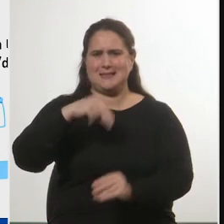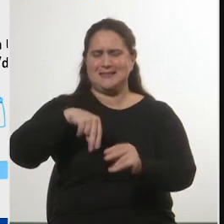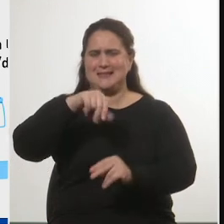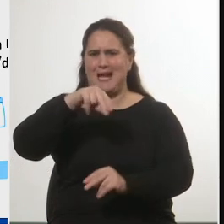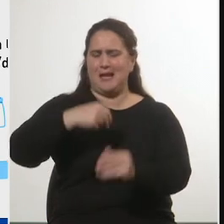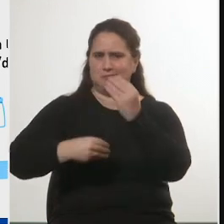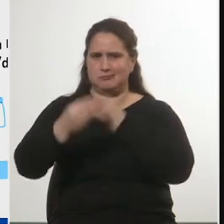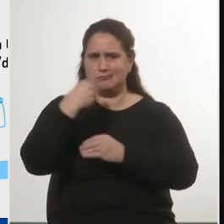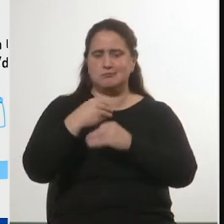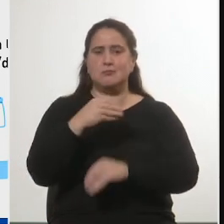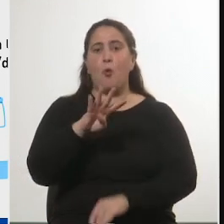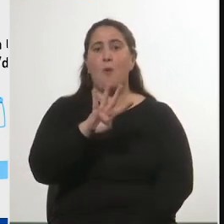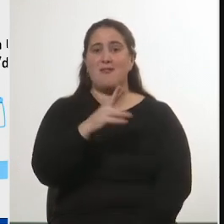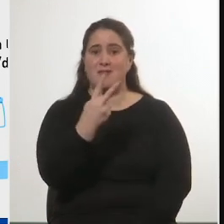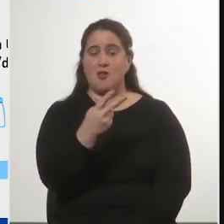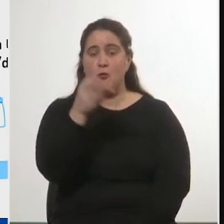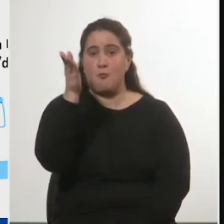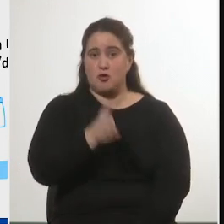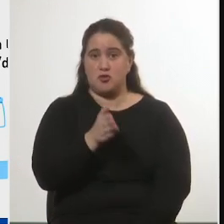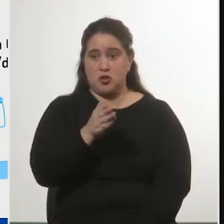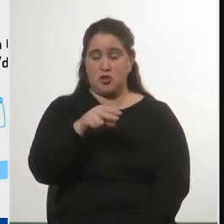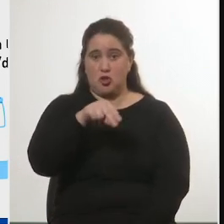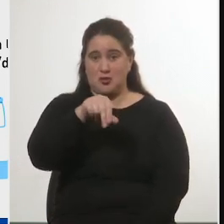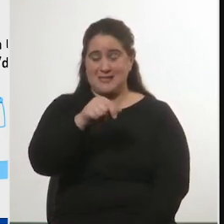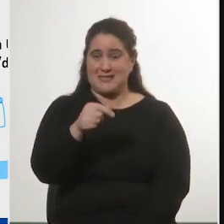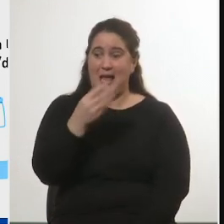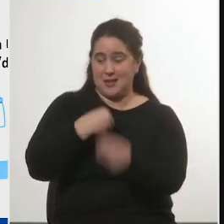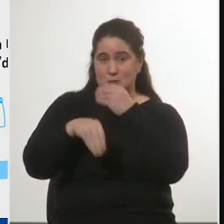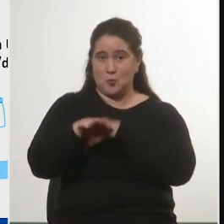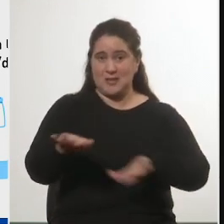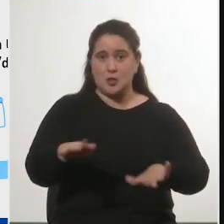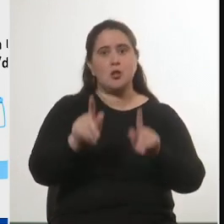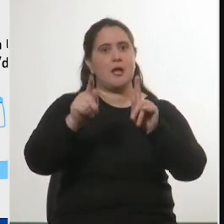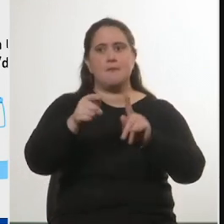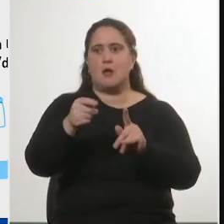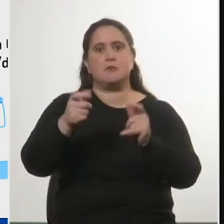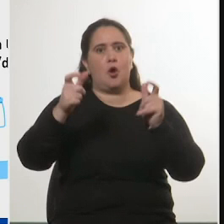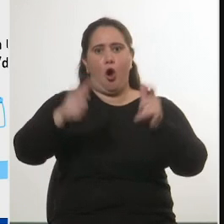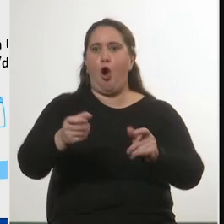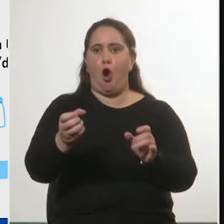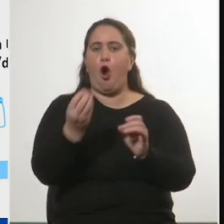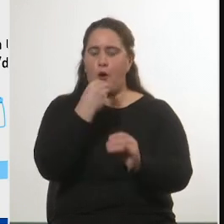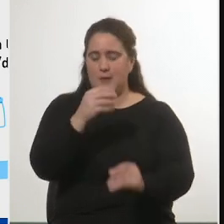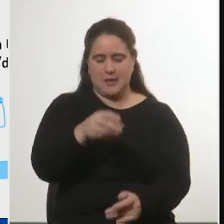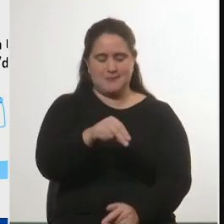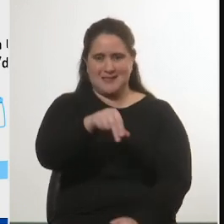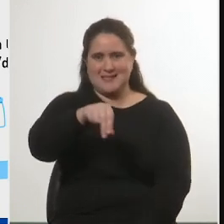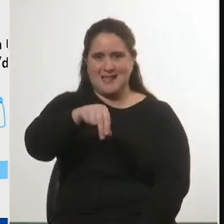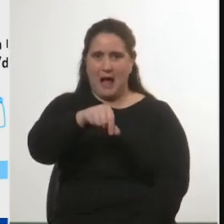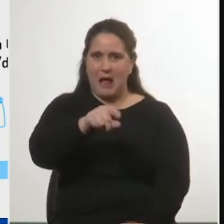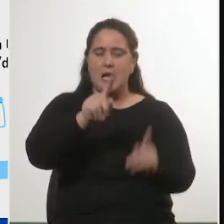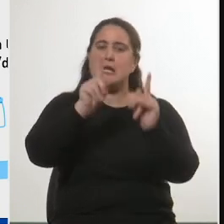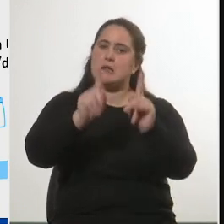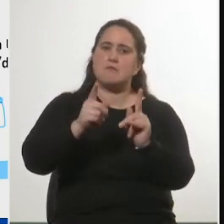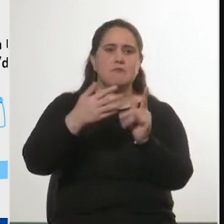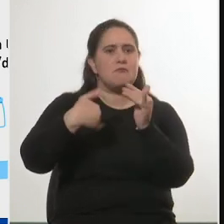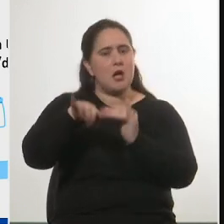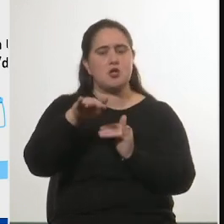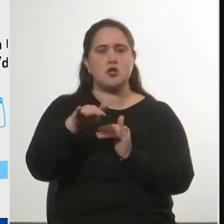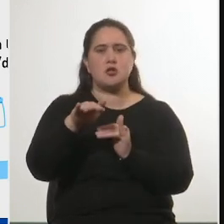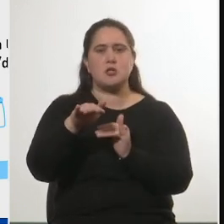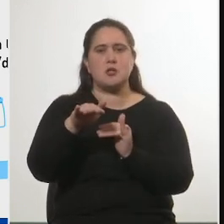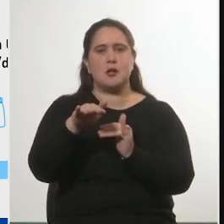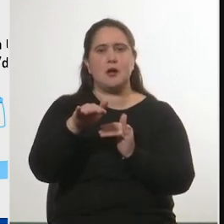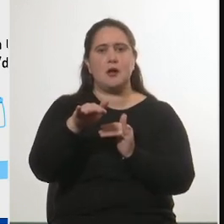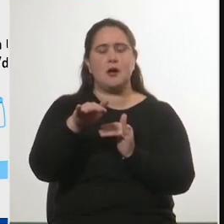del sodio que consumen los niños proviene también de la sal que se agrega a las comidas y, sin embargo, la mayor parte de la